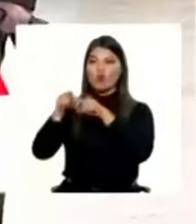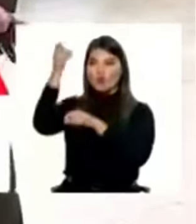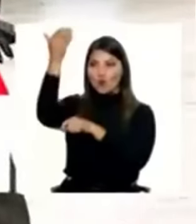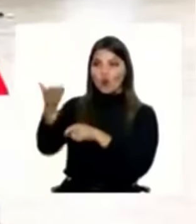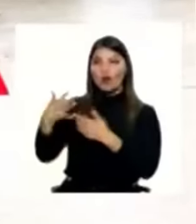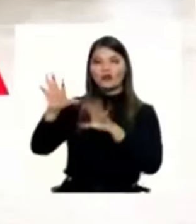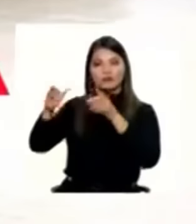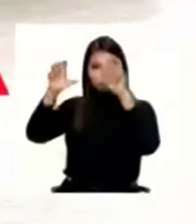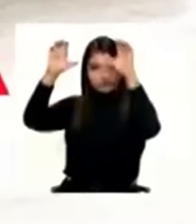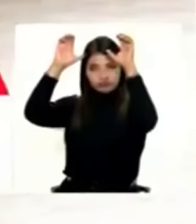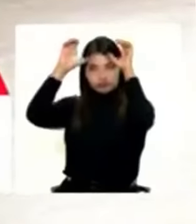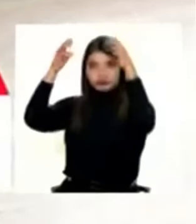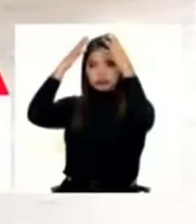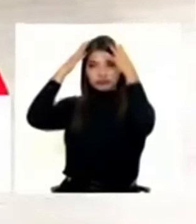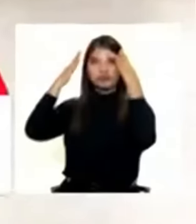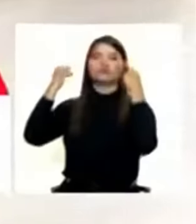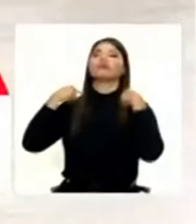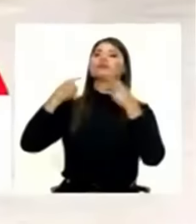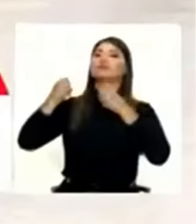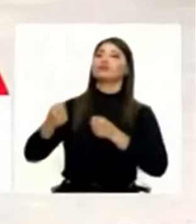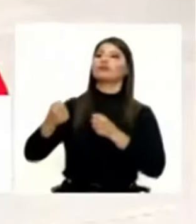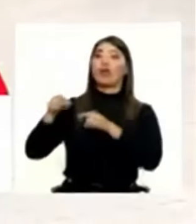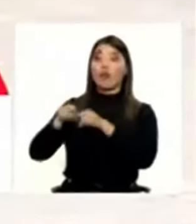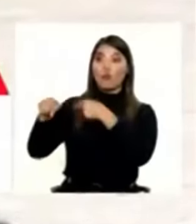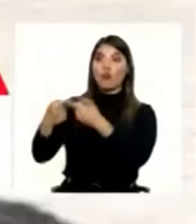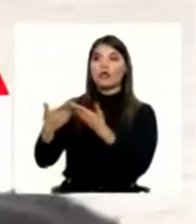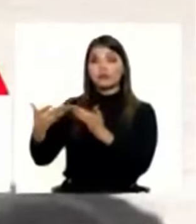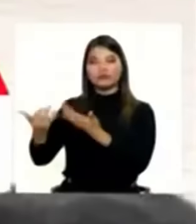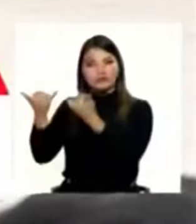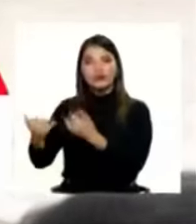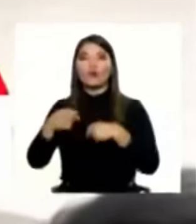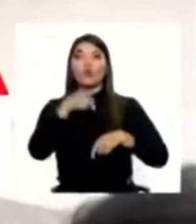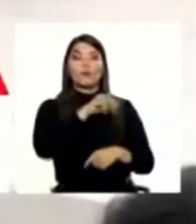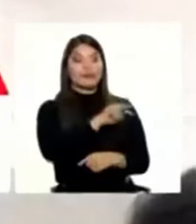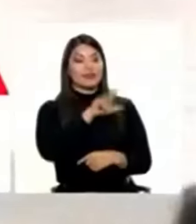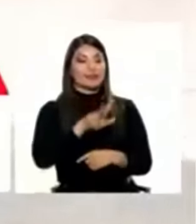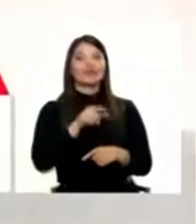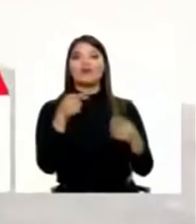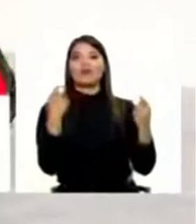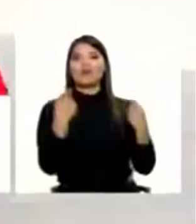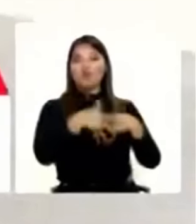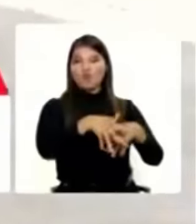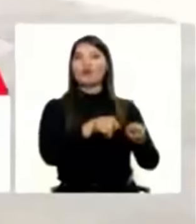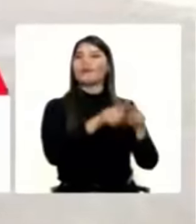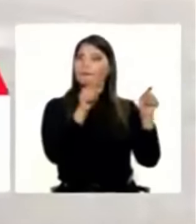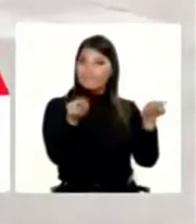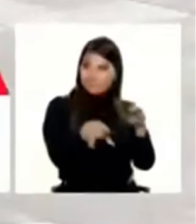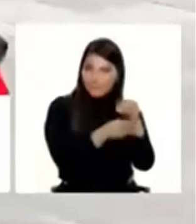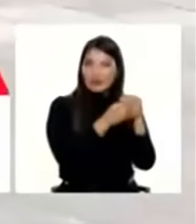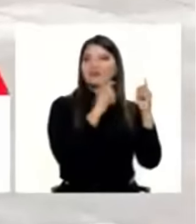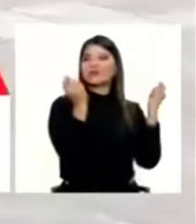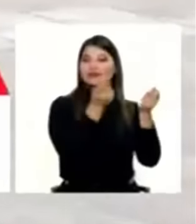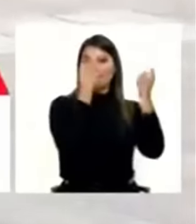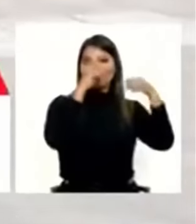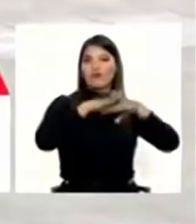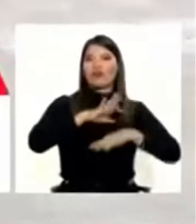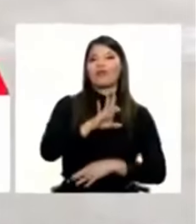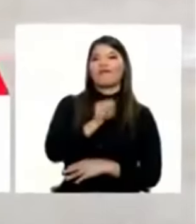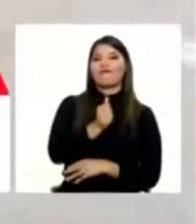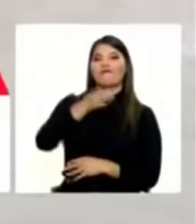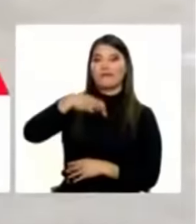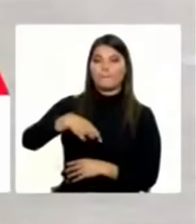del capitán FAB José Abelardo Quiñones, y también hoy 23 de julio se celebra el Día de la Fuerza